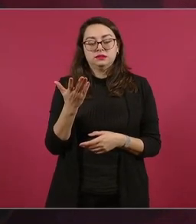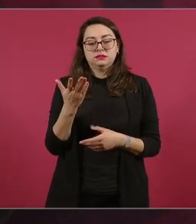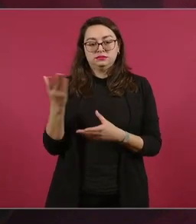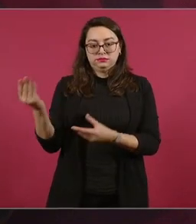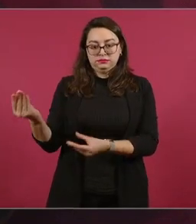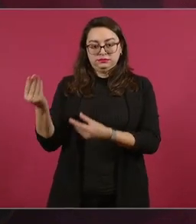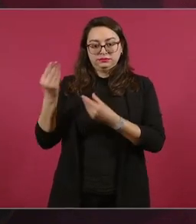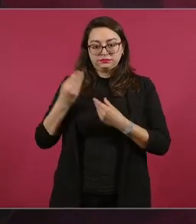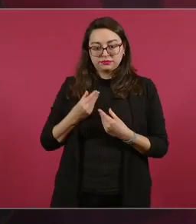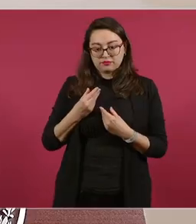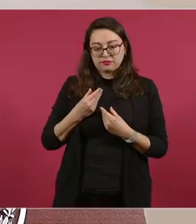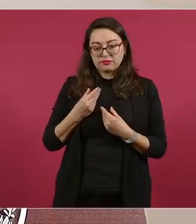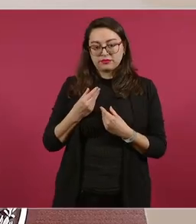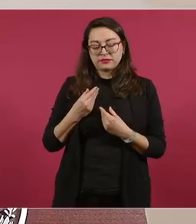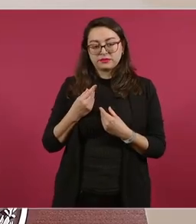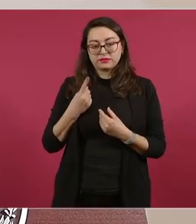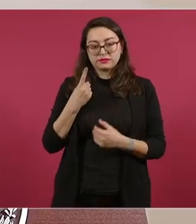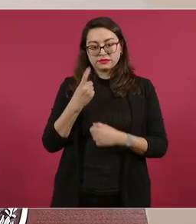entregarme este año allá,